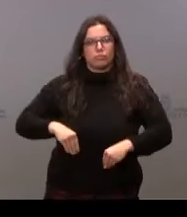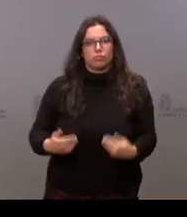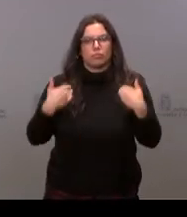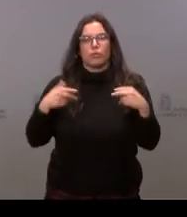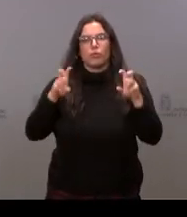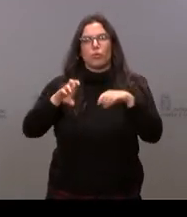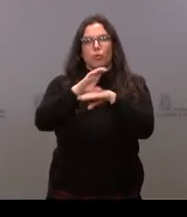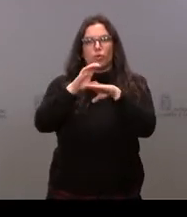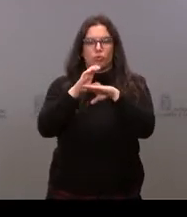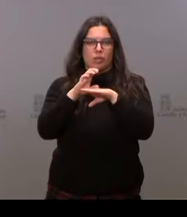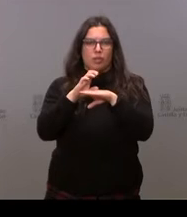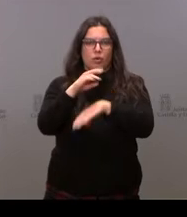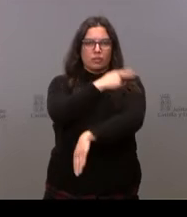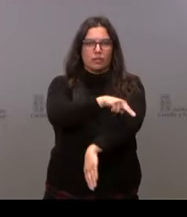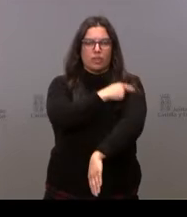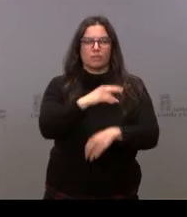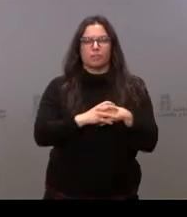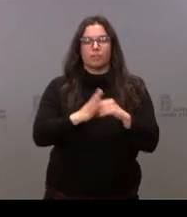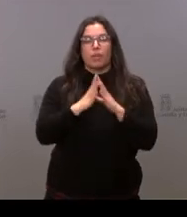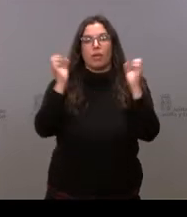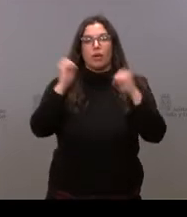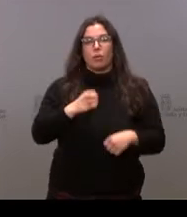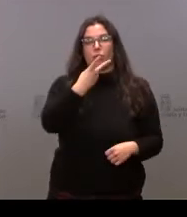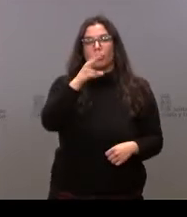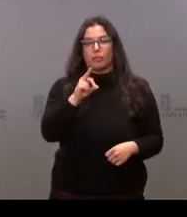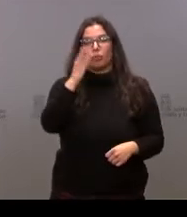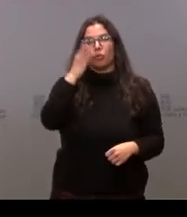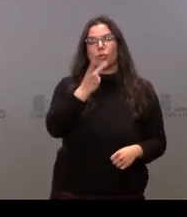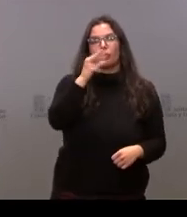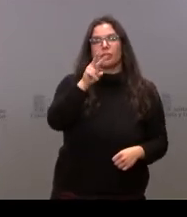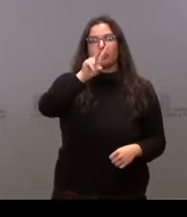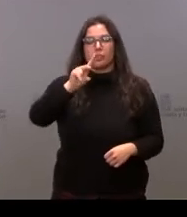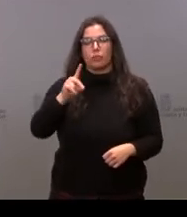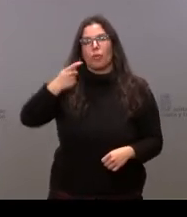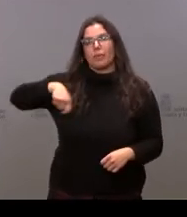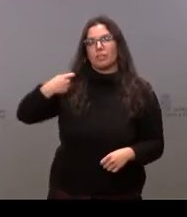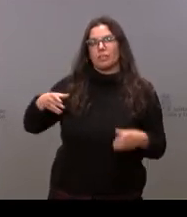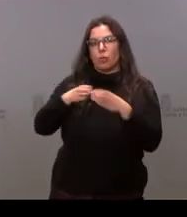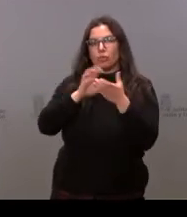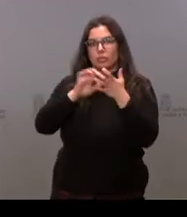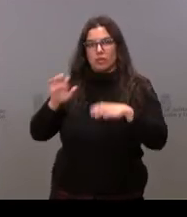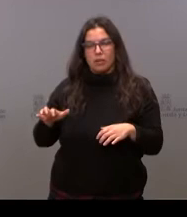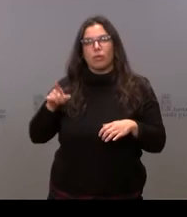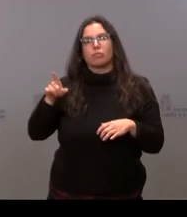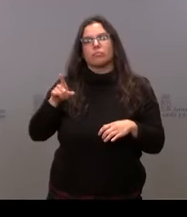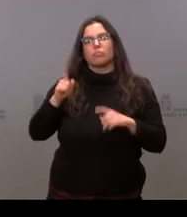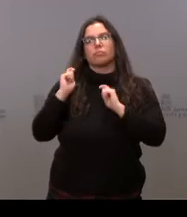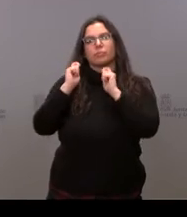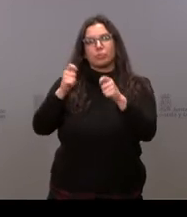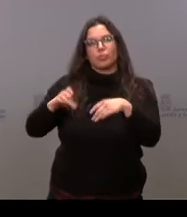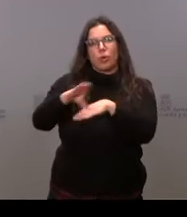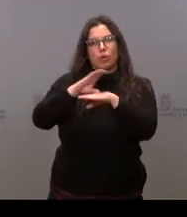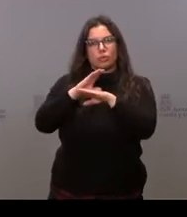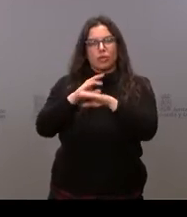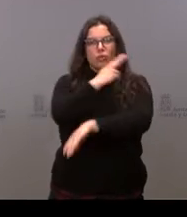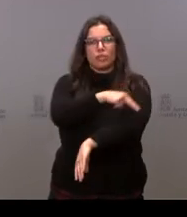nombramiento acuerdo 21 de 2021 de 20 de diciembre del presidente de la junta de castilla y león por el que se nombra a consejero de